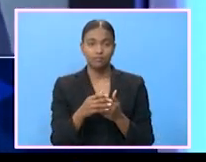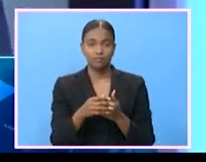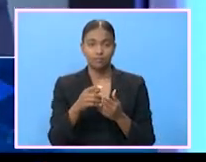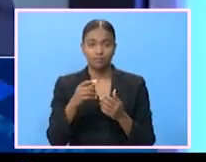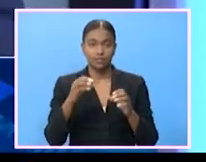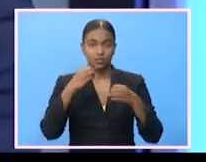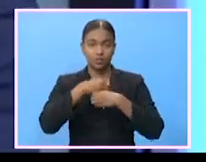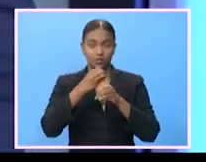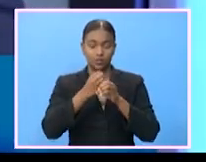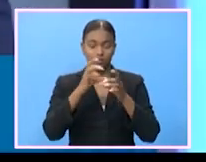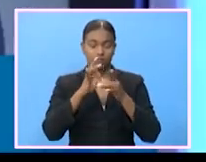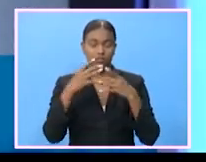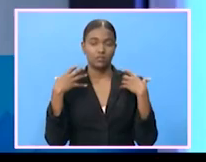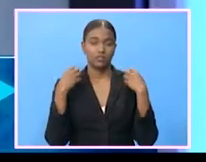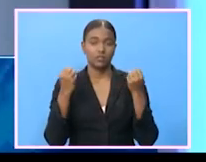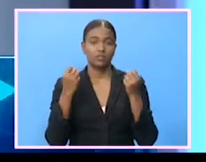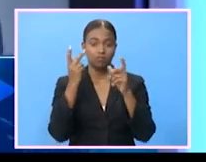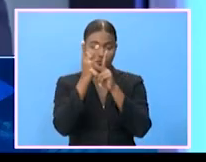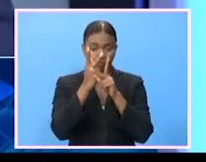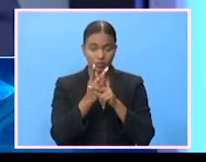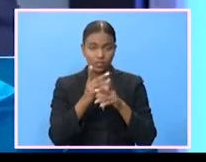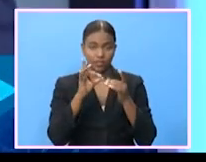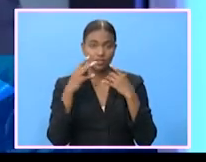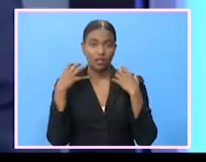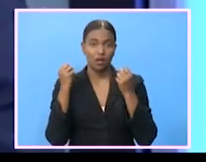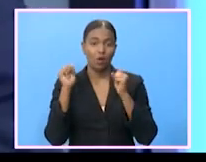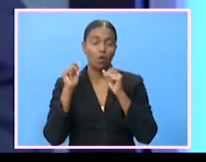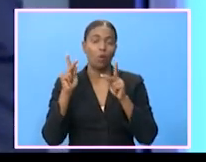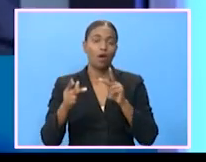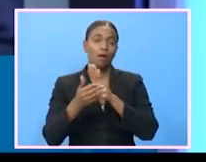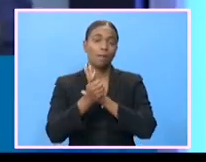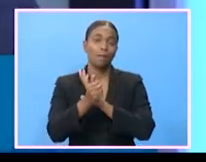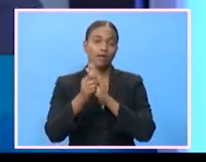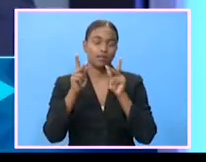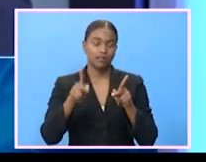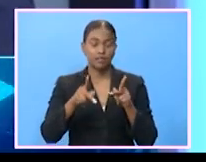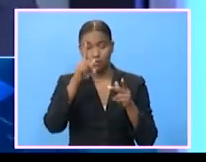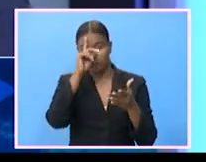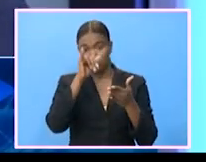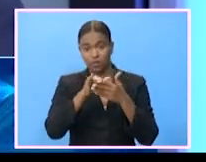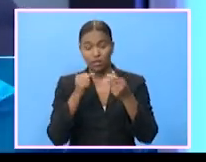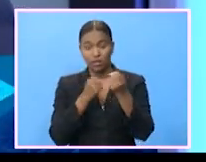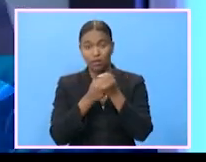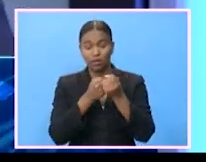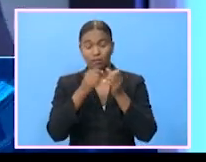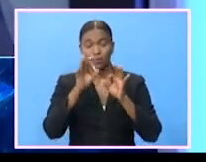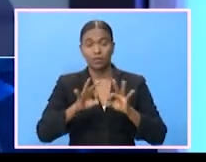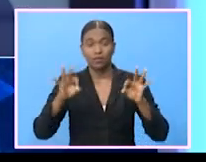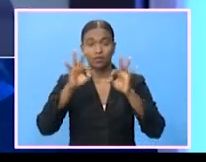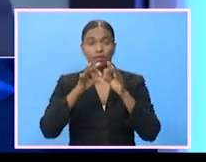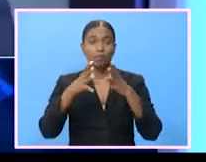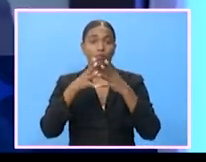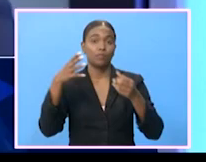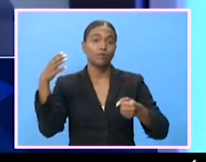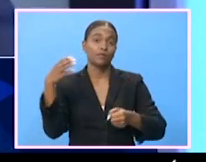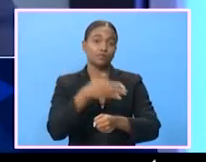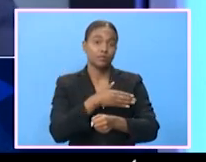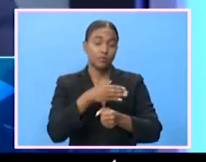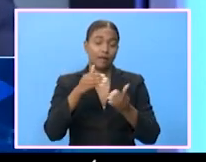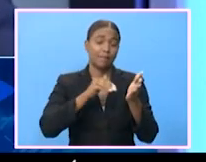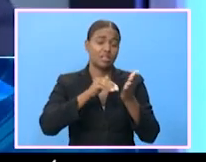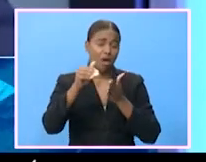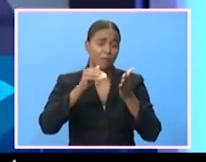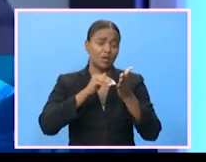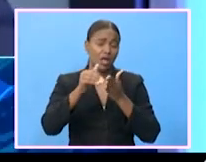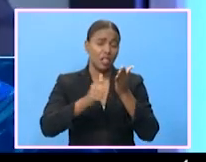salud tiene que llevar su tratamiento médico con el especialista, pero este es un complemento estratégico muy poderoso. Son millones de dólares de